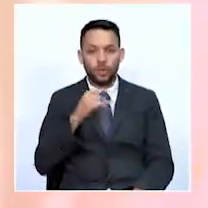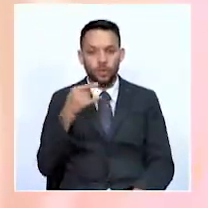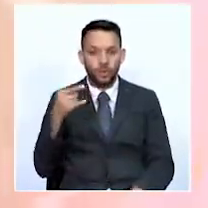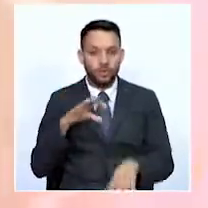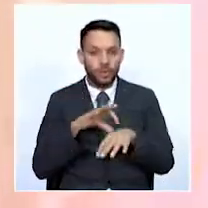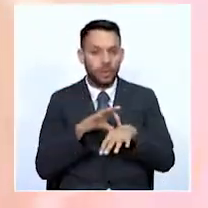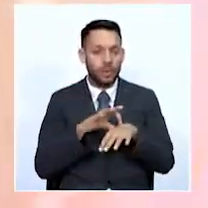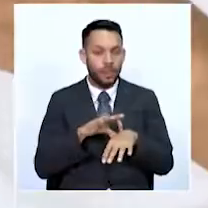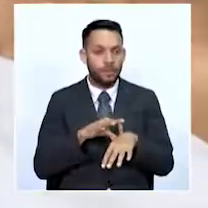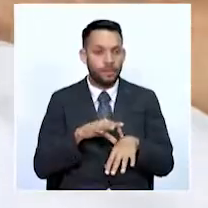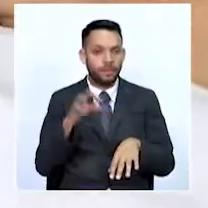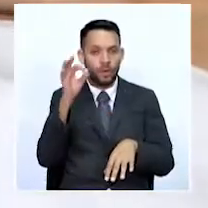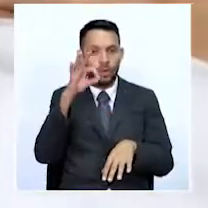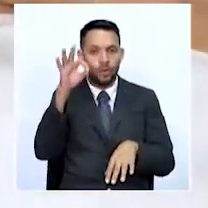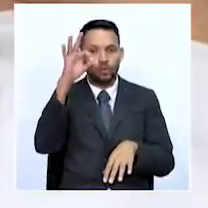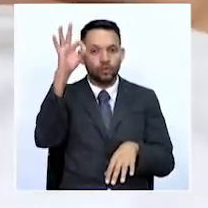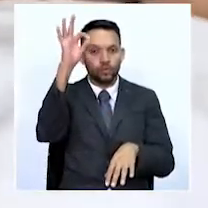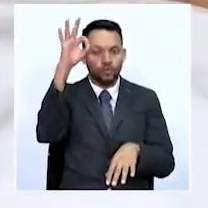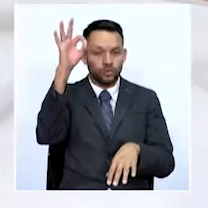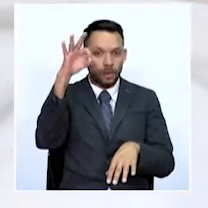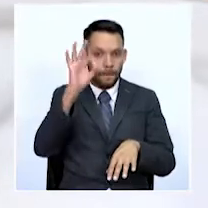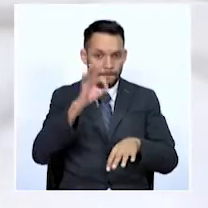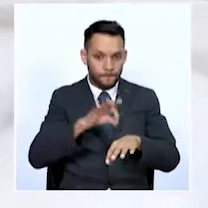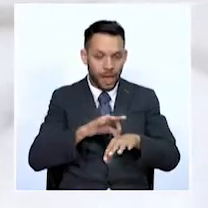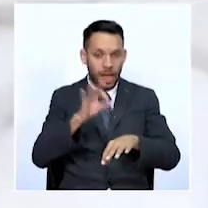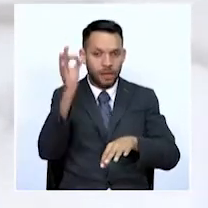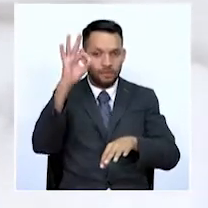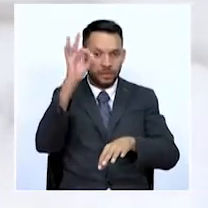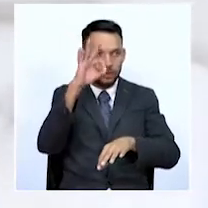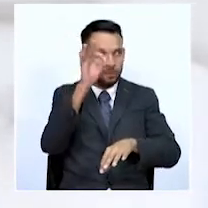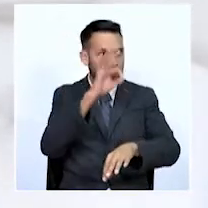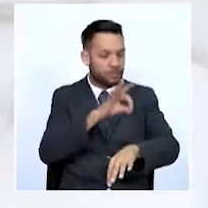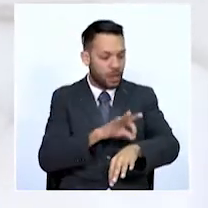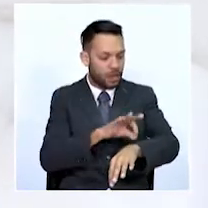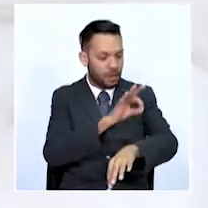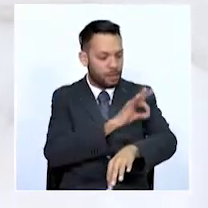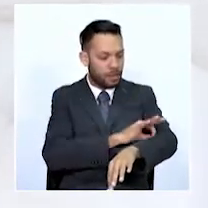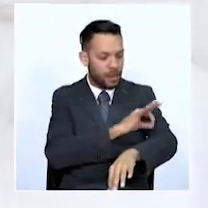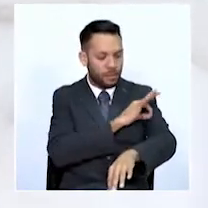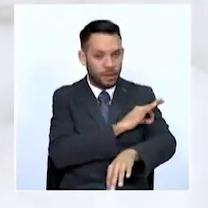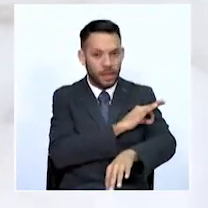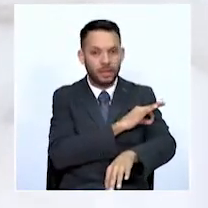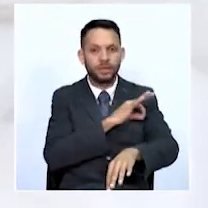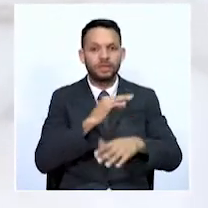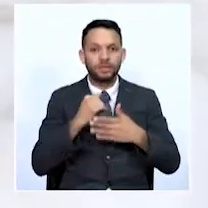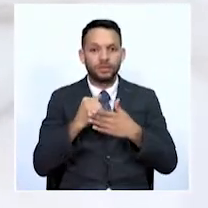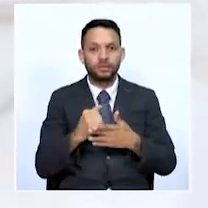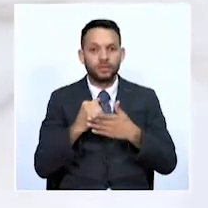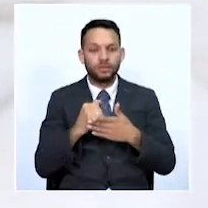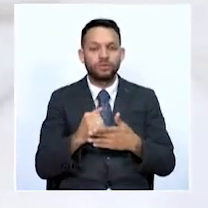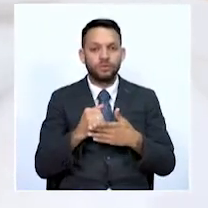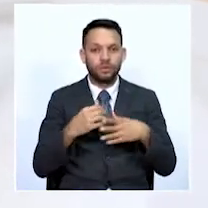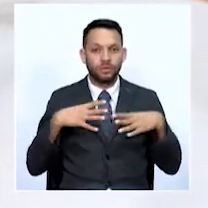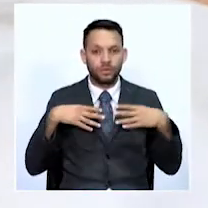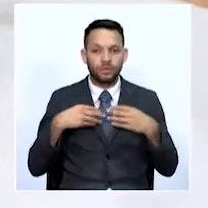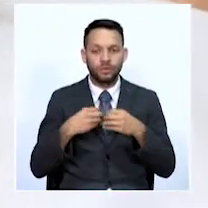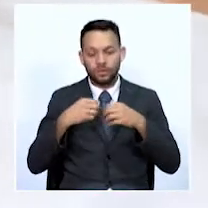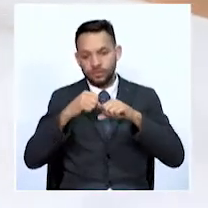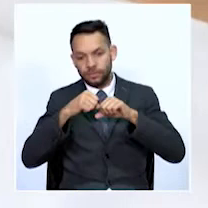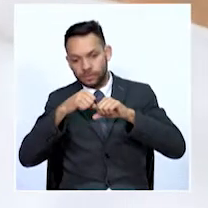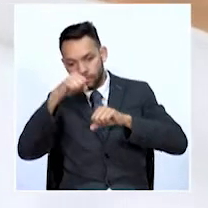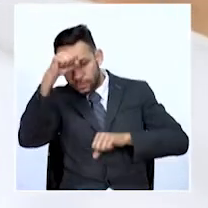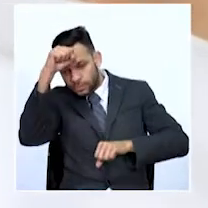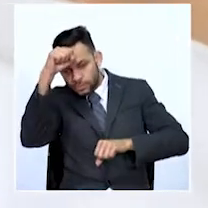acá. Mirado los exámenes y toda esta historia, para nosotros existe un